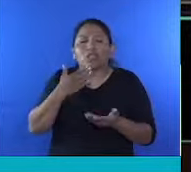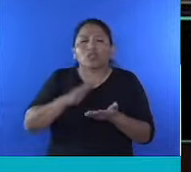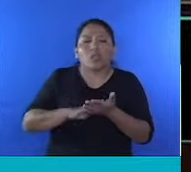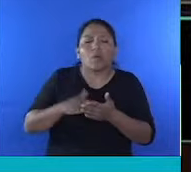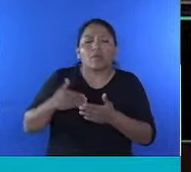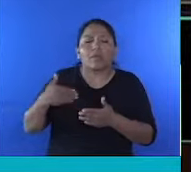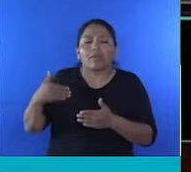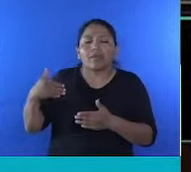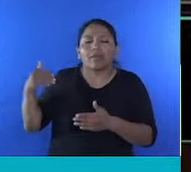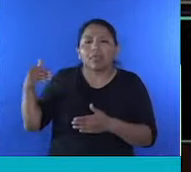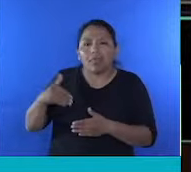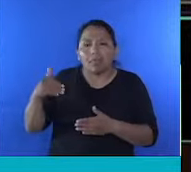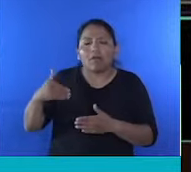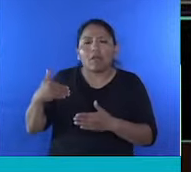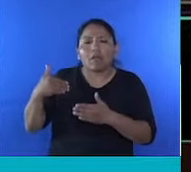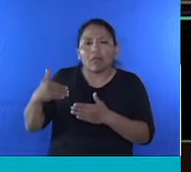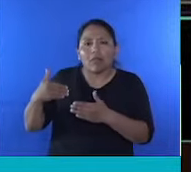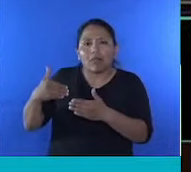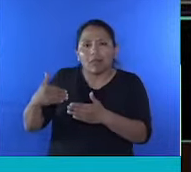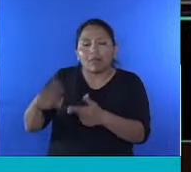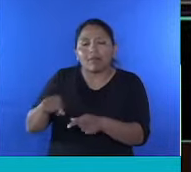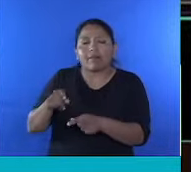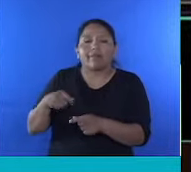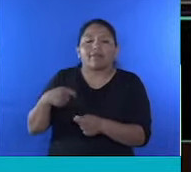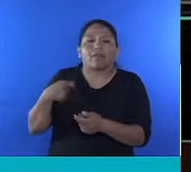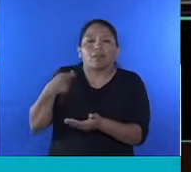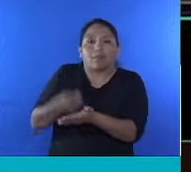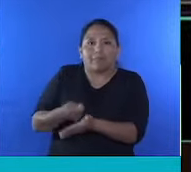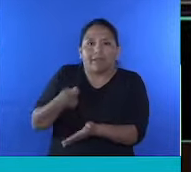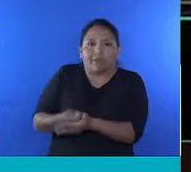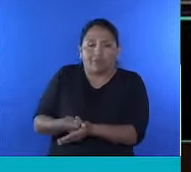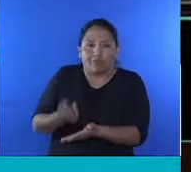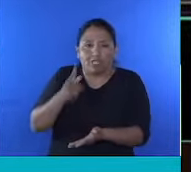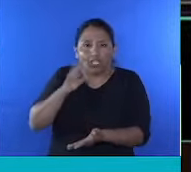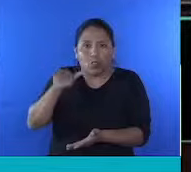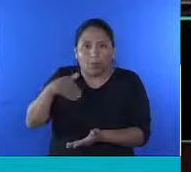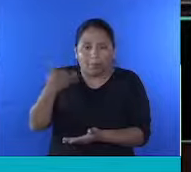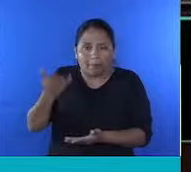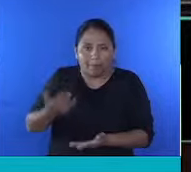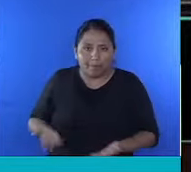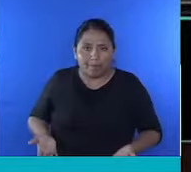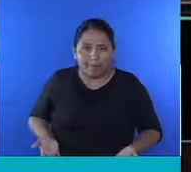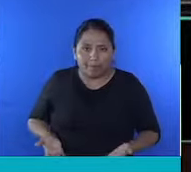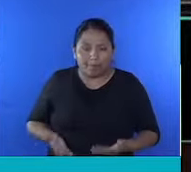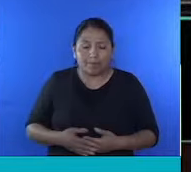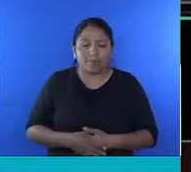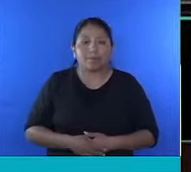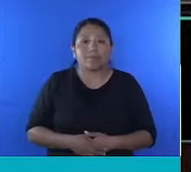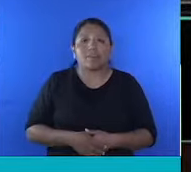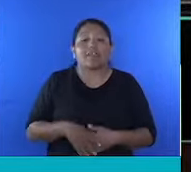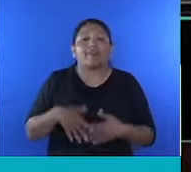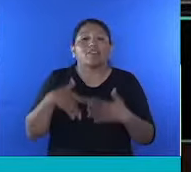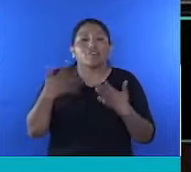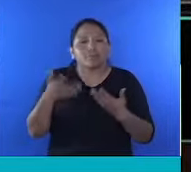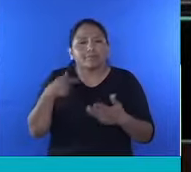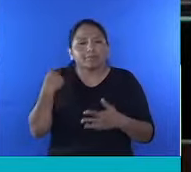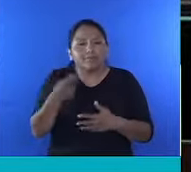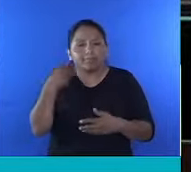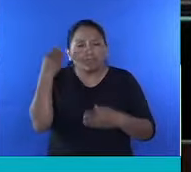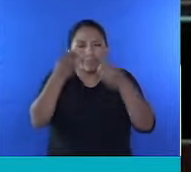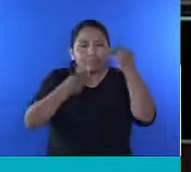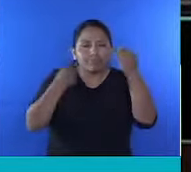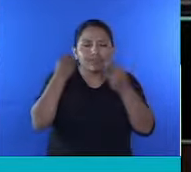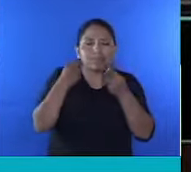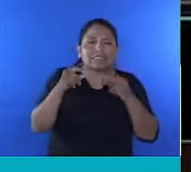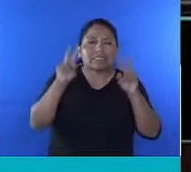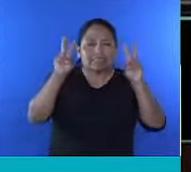atrasos que tiene yoma con respecto a estas coberturas Por eso es muy muy preocupante este tema